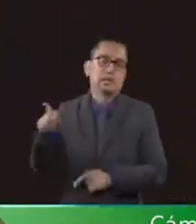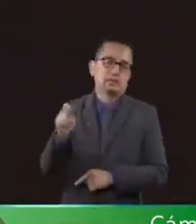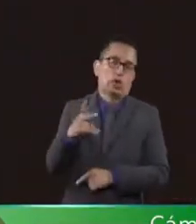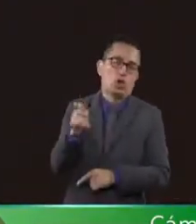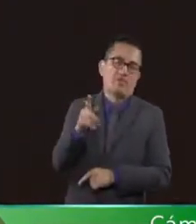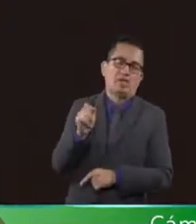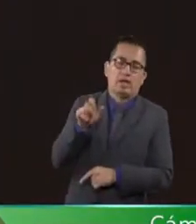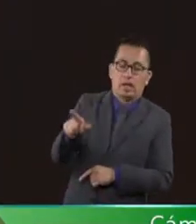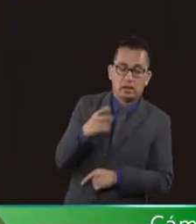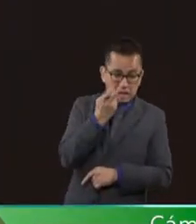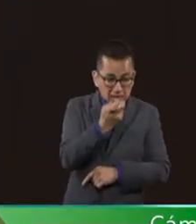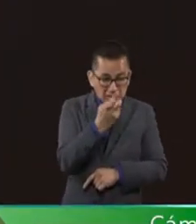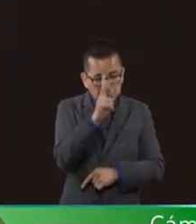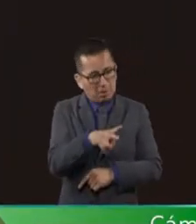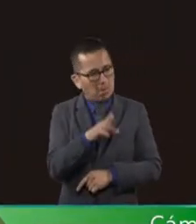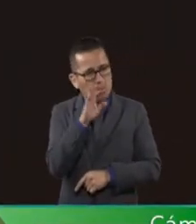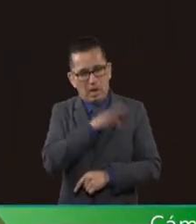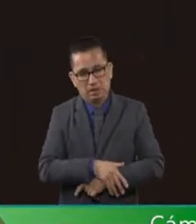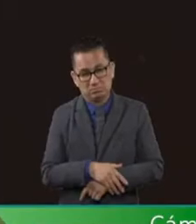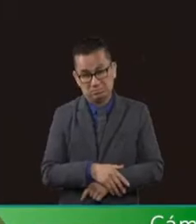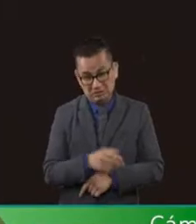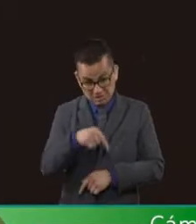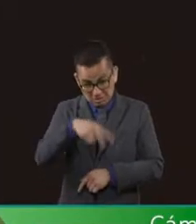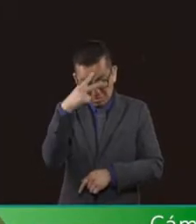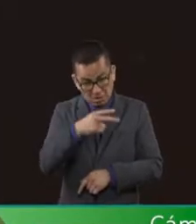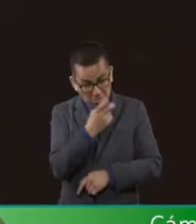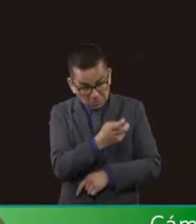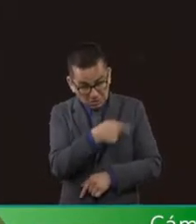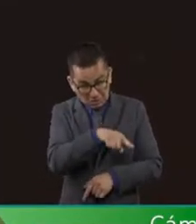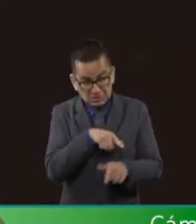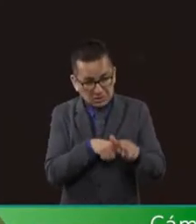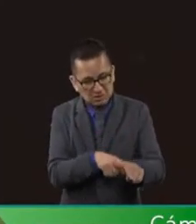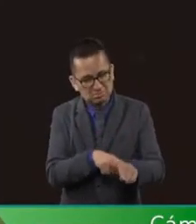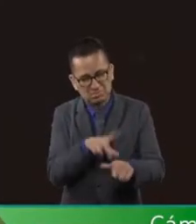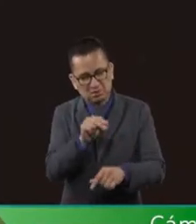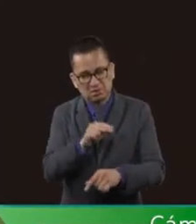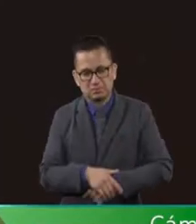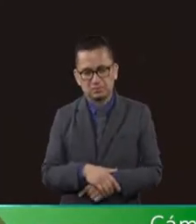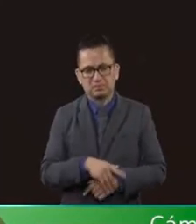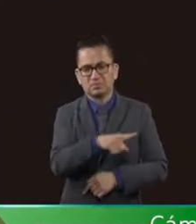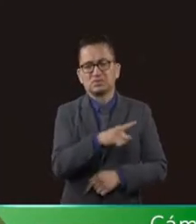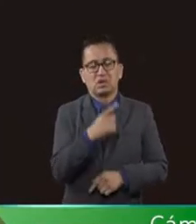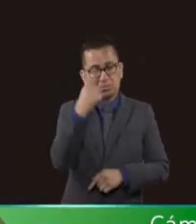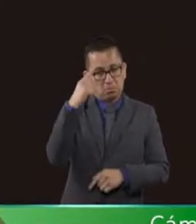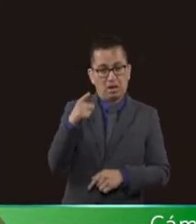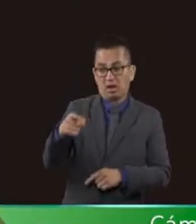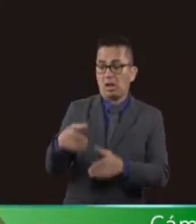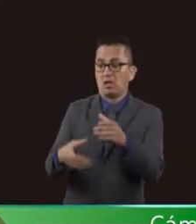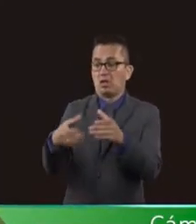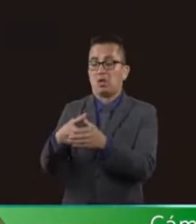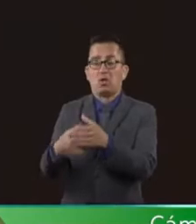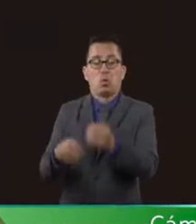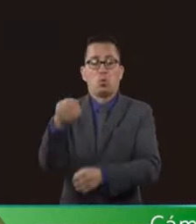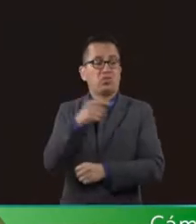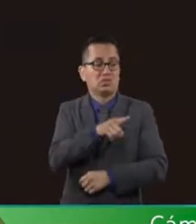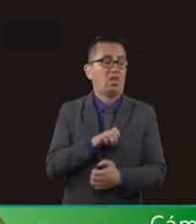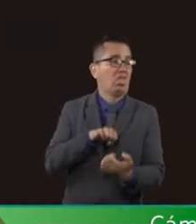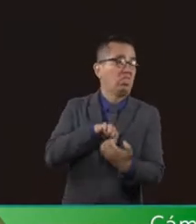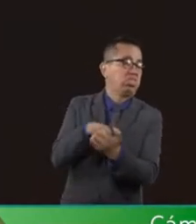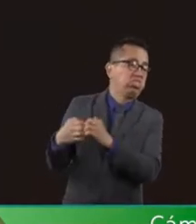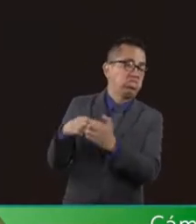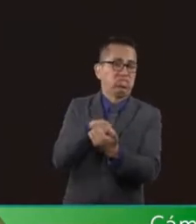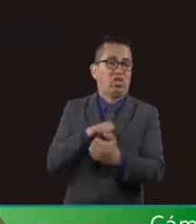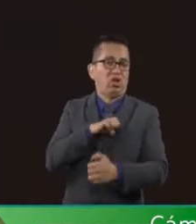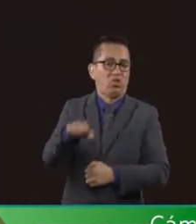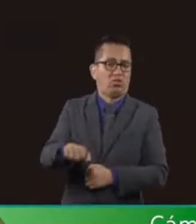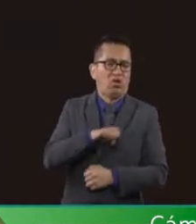México les va a durar poco. Es lo que está pasando hoy. Su fanatismo, su animadversión al Poder Judicial no permiten que se den